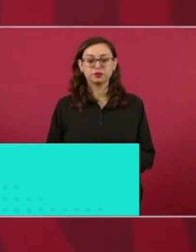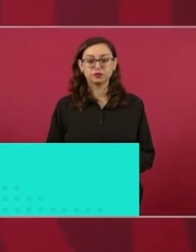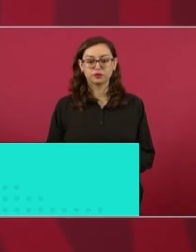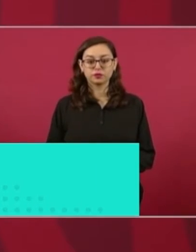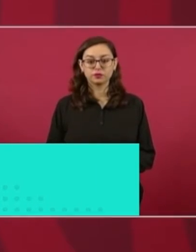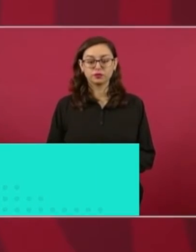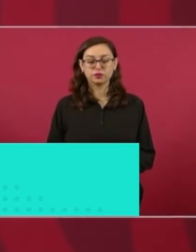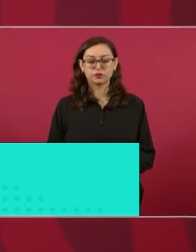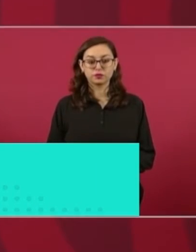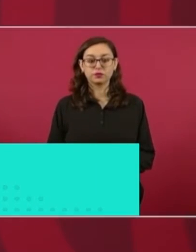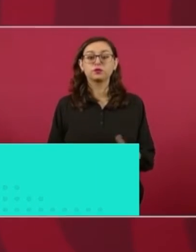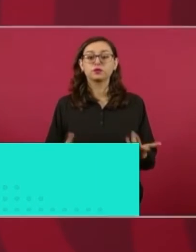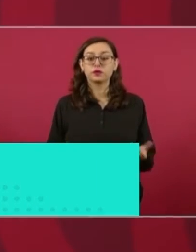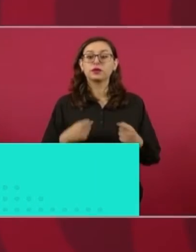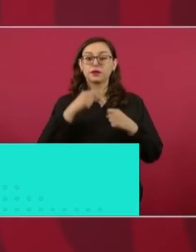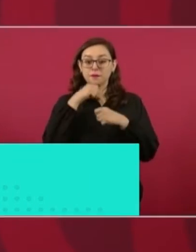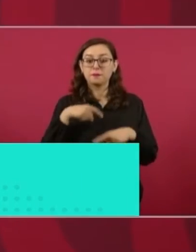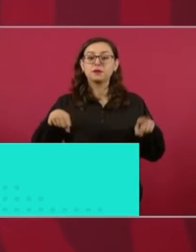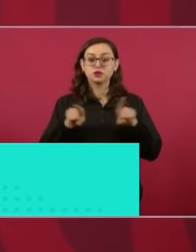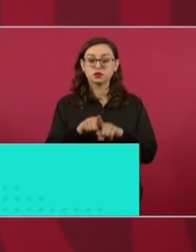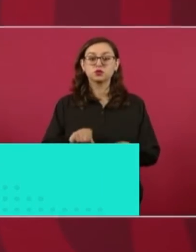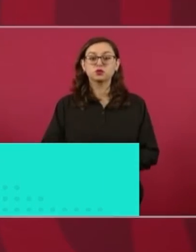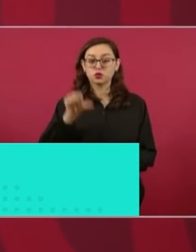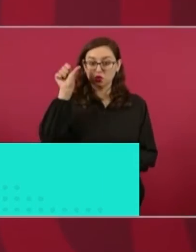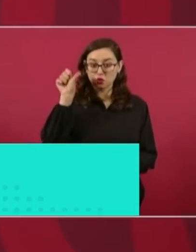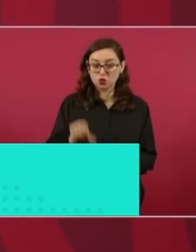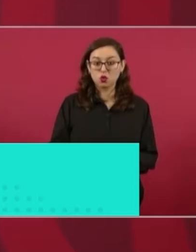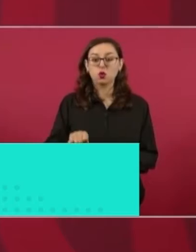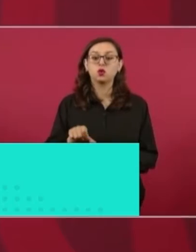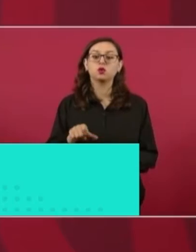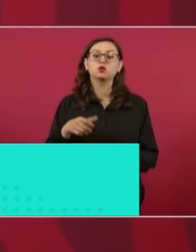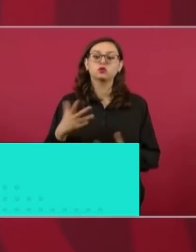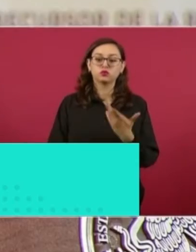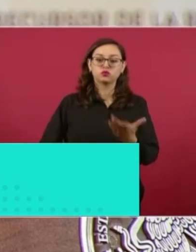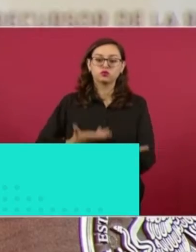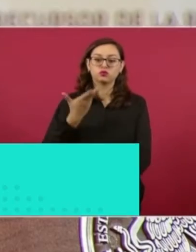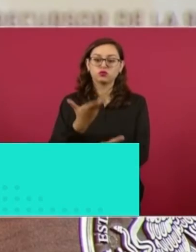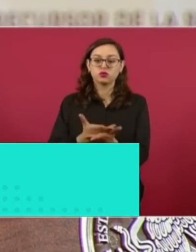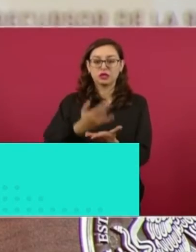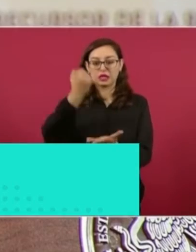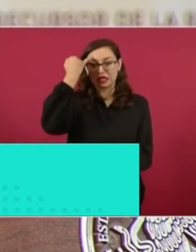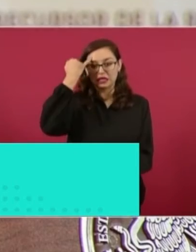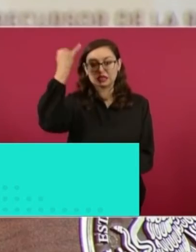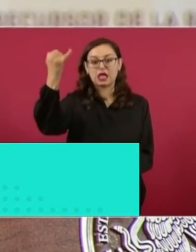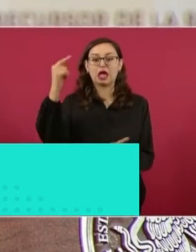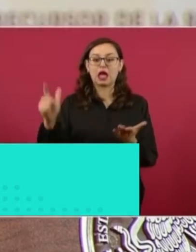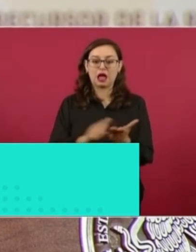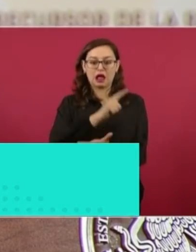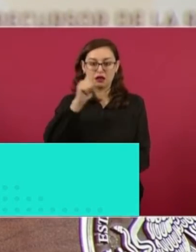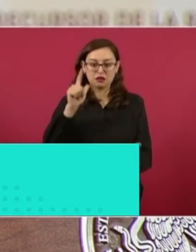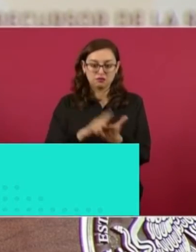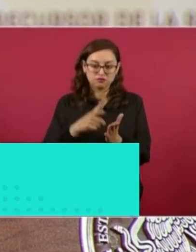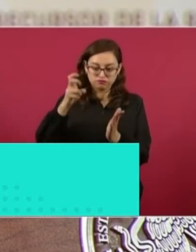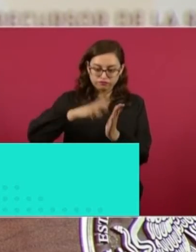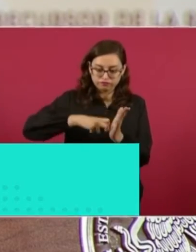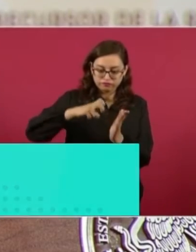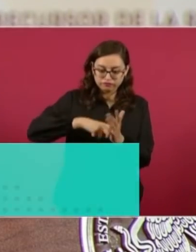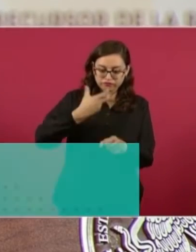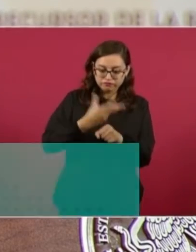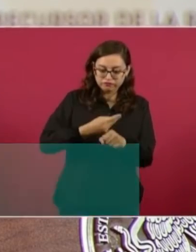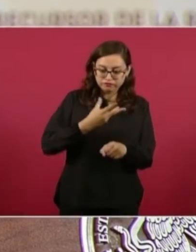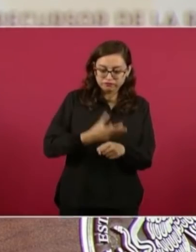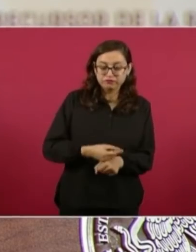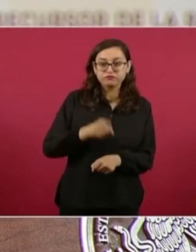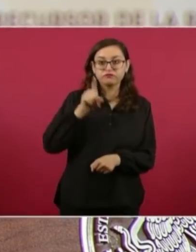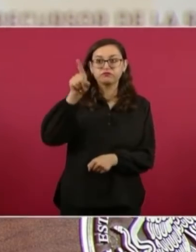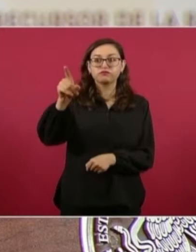explicar la iniciativa de reforma para eliminar lo del